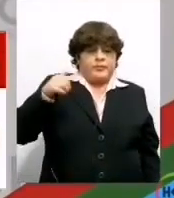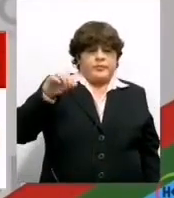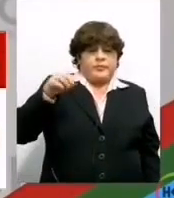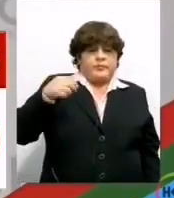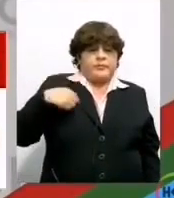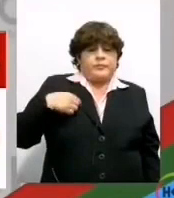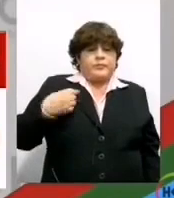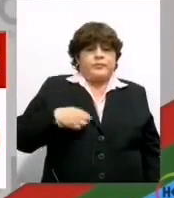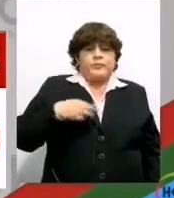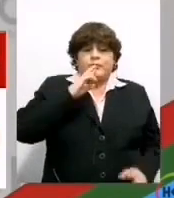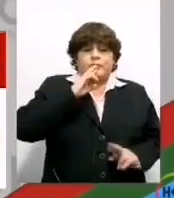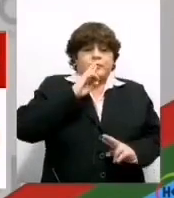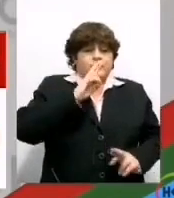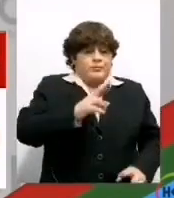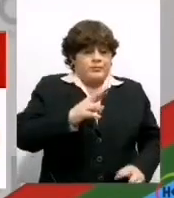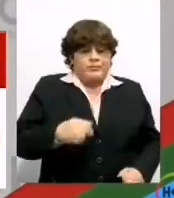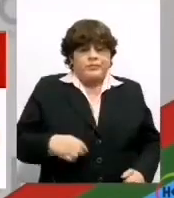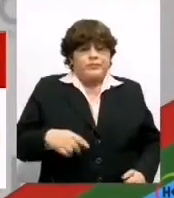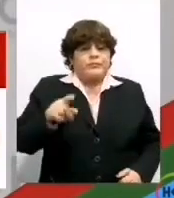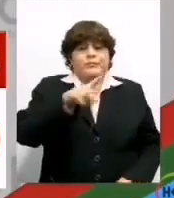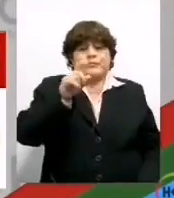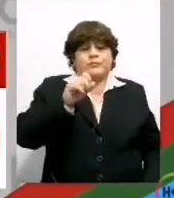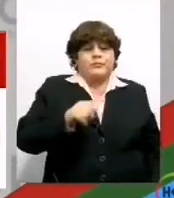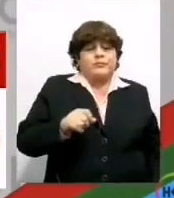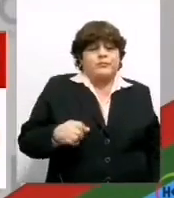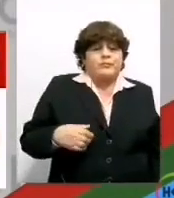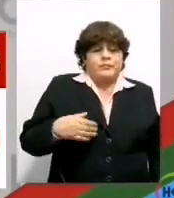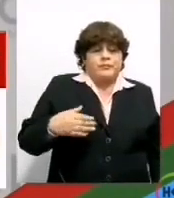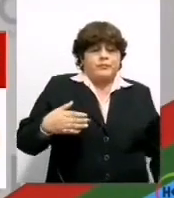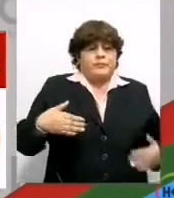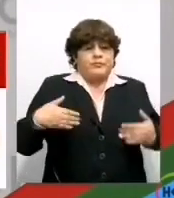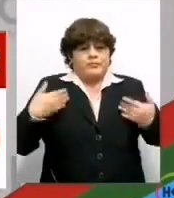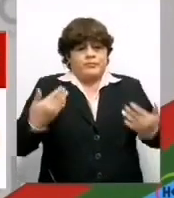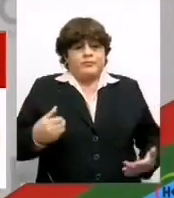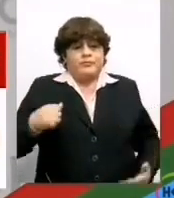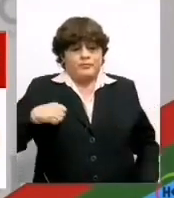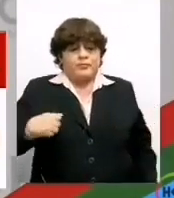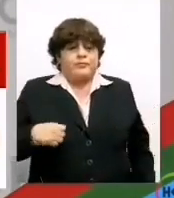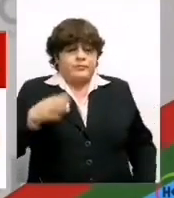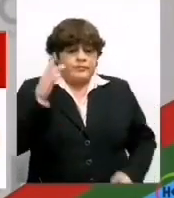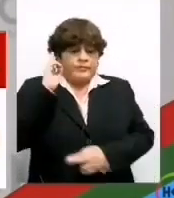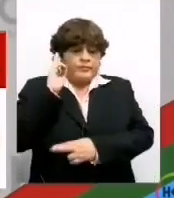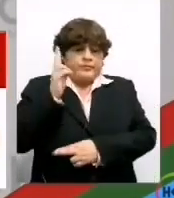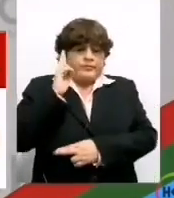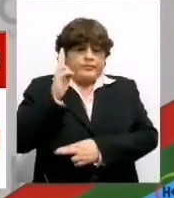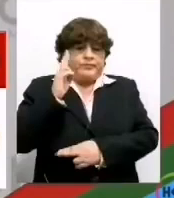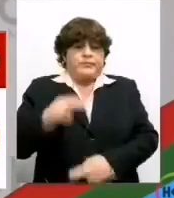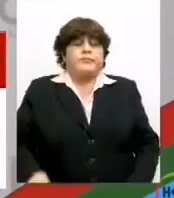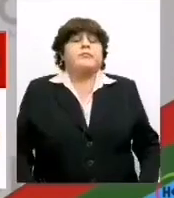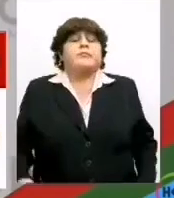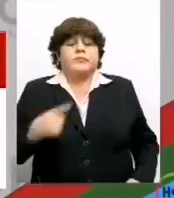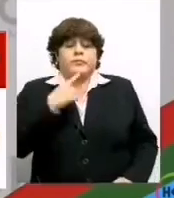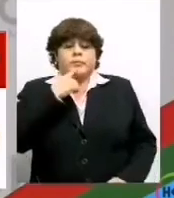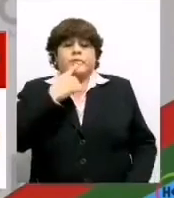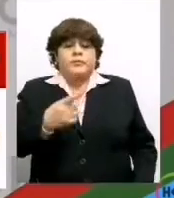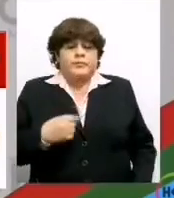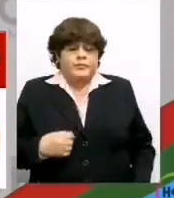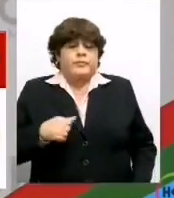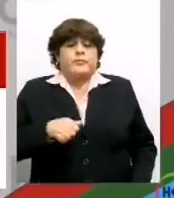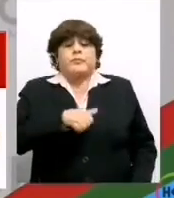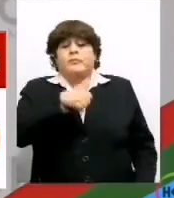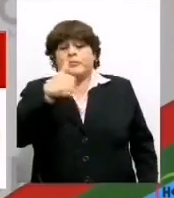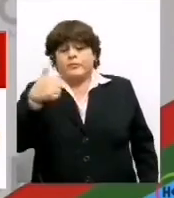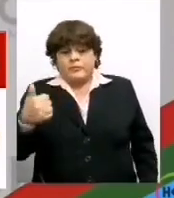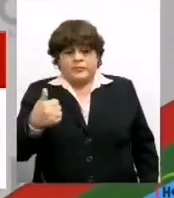no haya respondido a la pregunta voy a actuar como maestro voy a decirle que hay